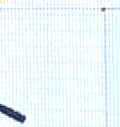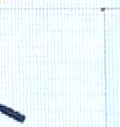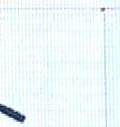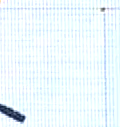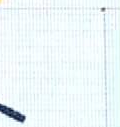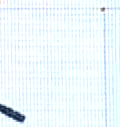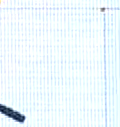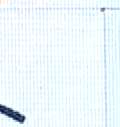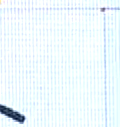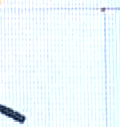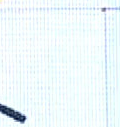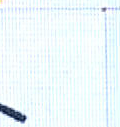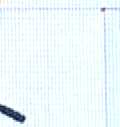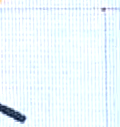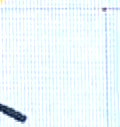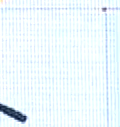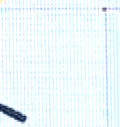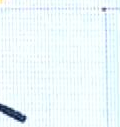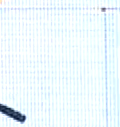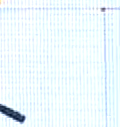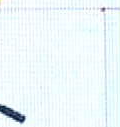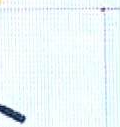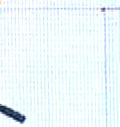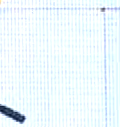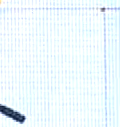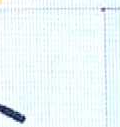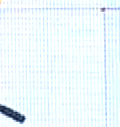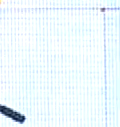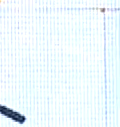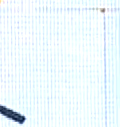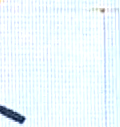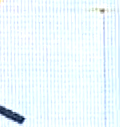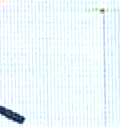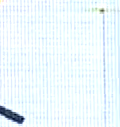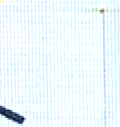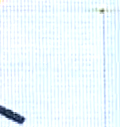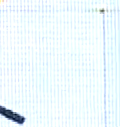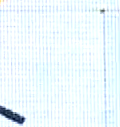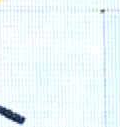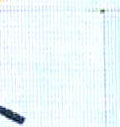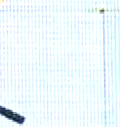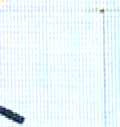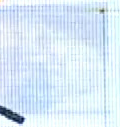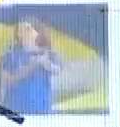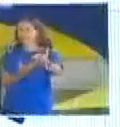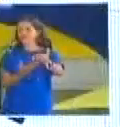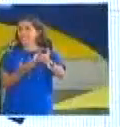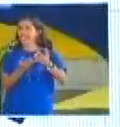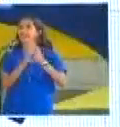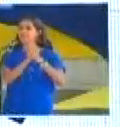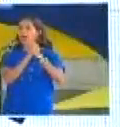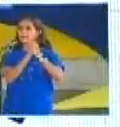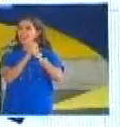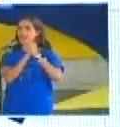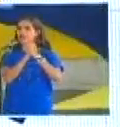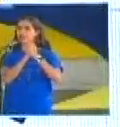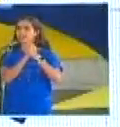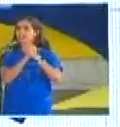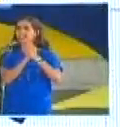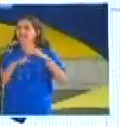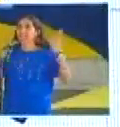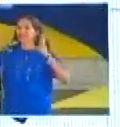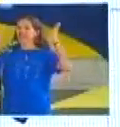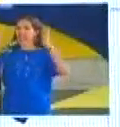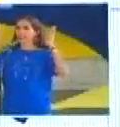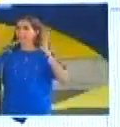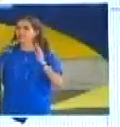traductora, con las palabras que desde el corazón nos va a decir este querido amigo candidato a